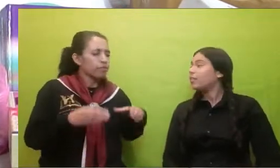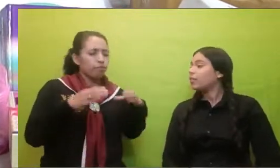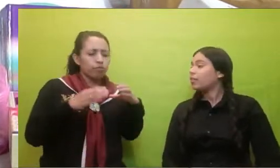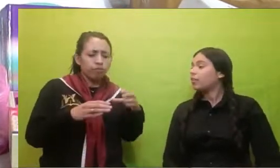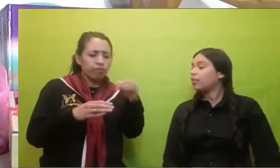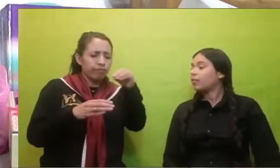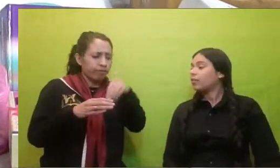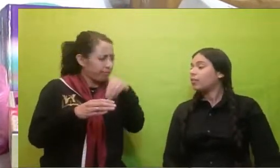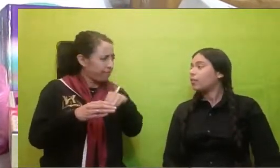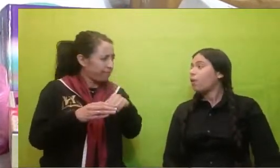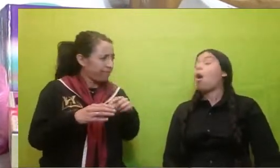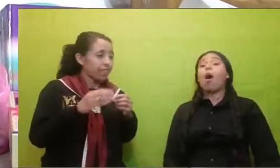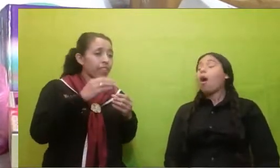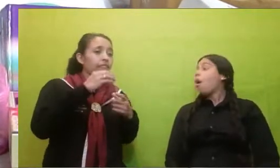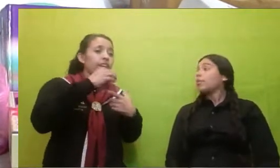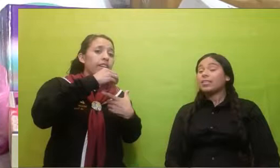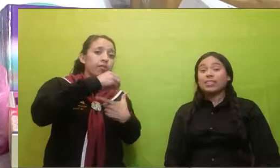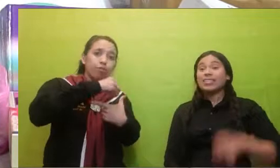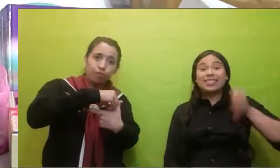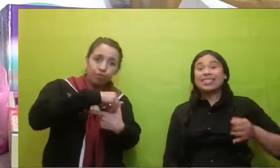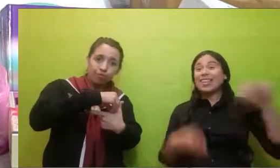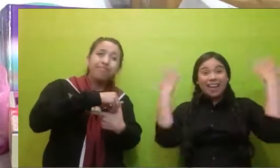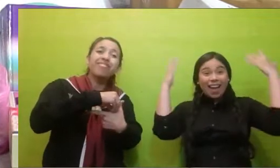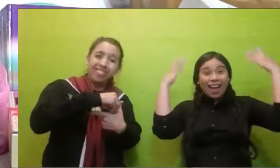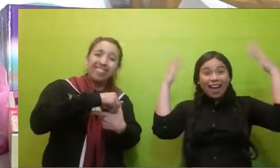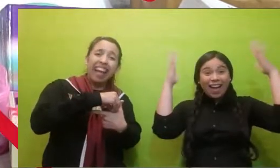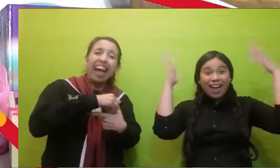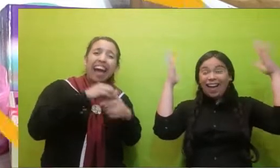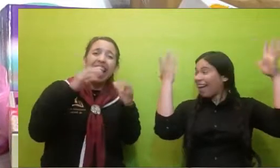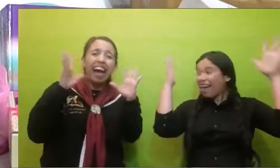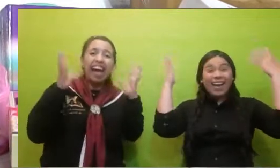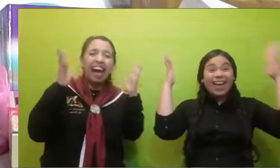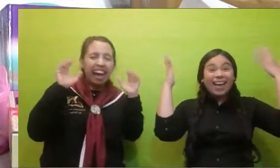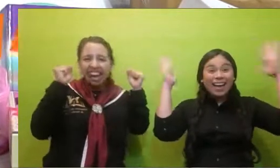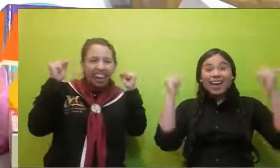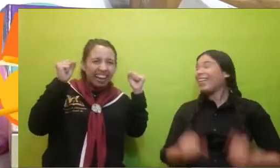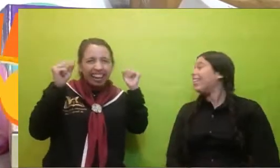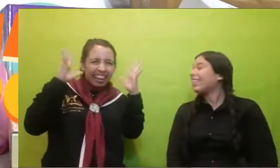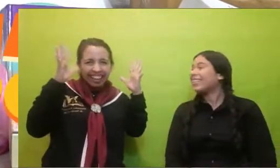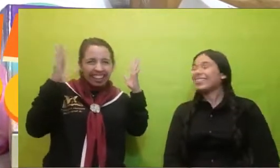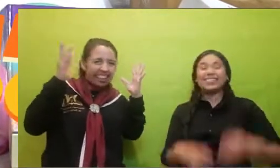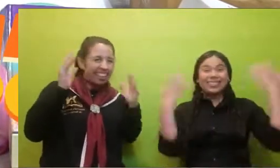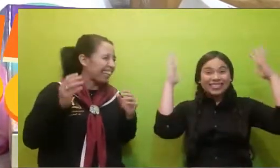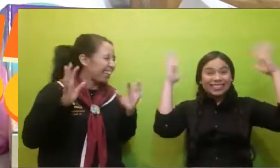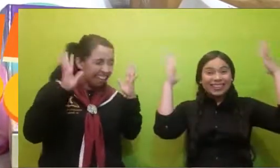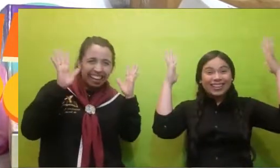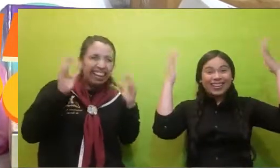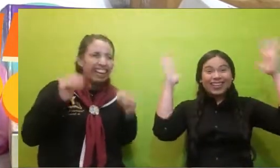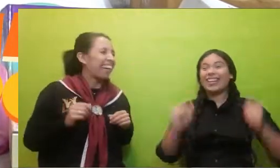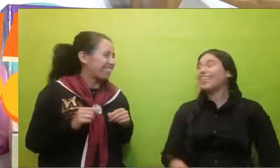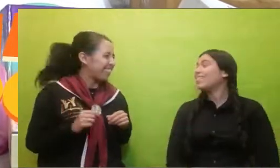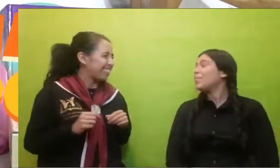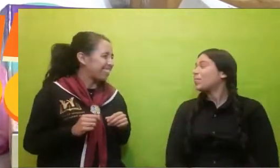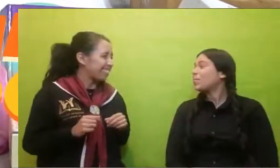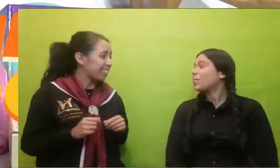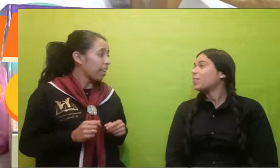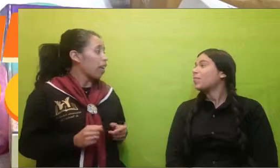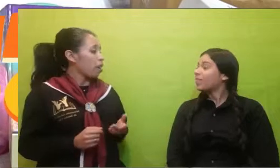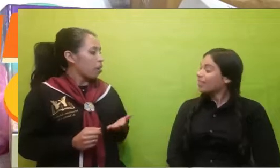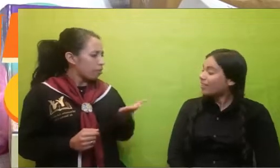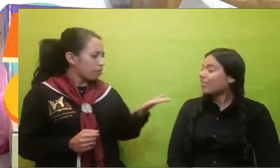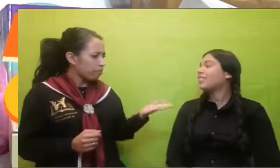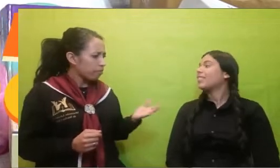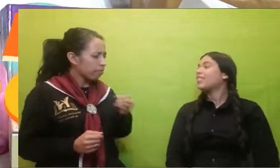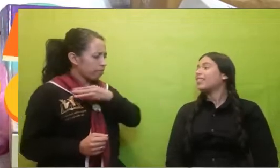día de hoy. Noticia, tía, noticia. Tía, díganos, por favor. Hoy es la ofrenda anual de Nuevo Tiempo.